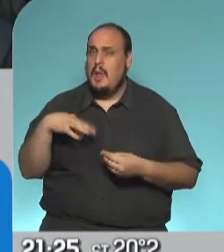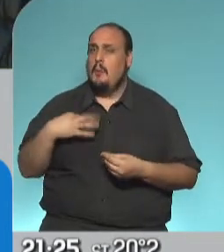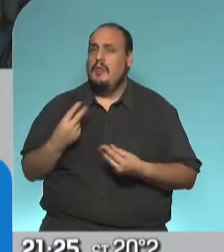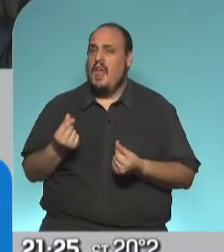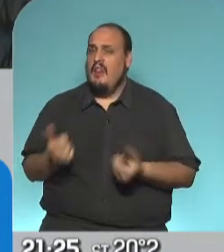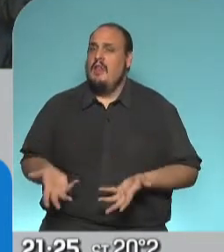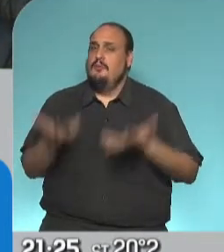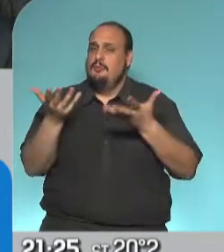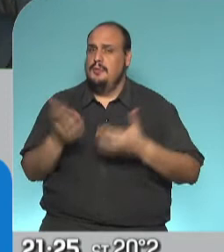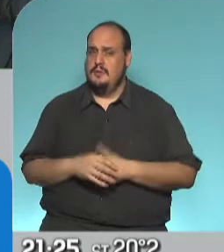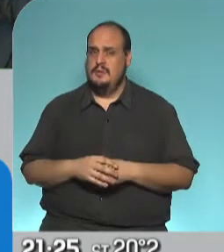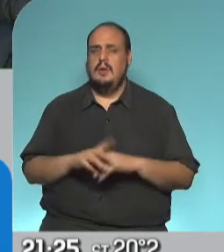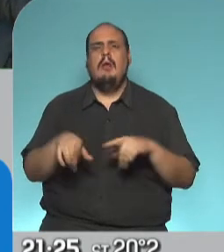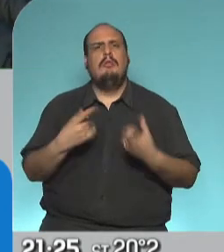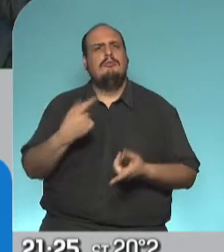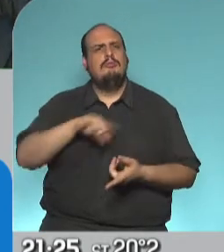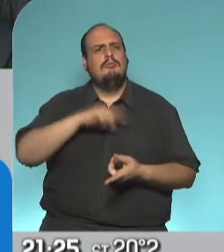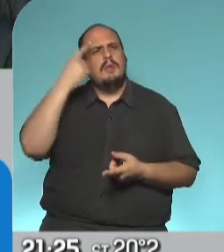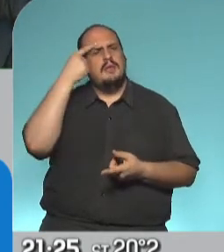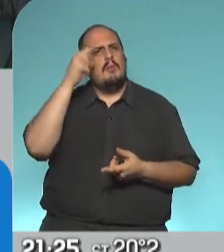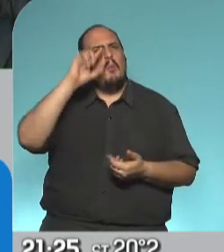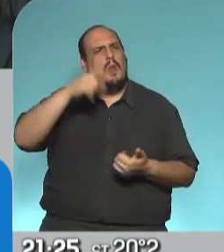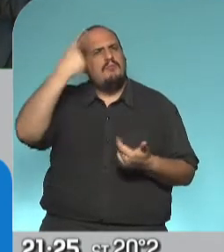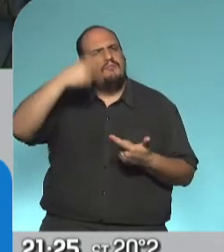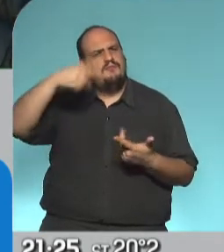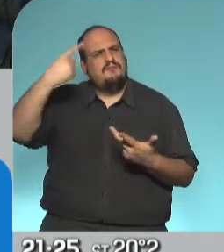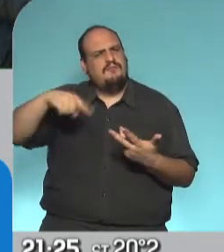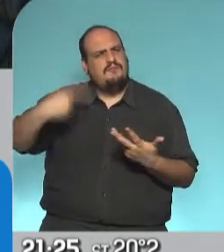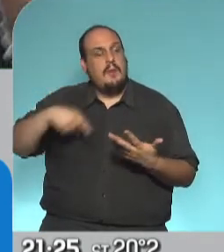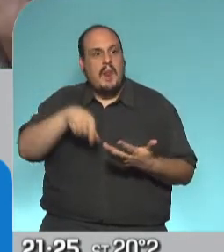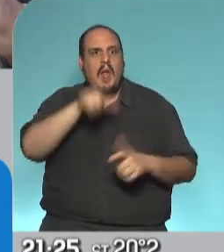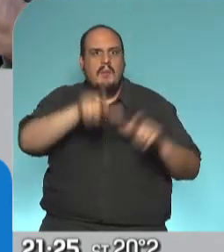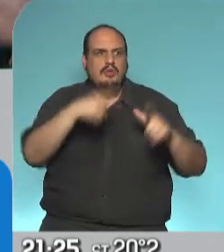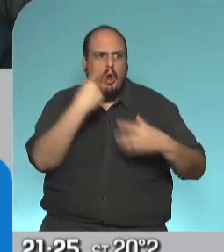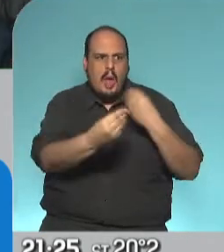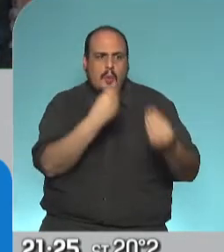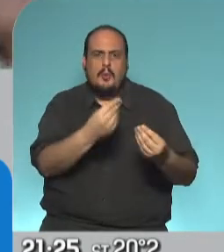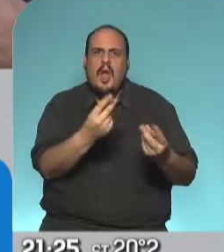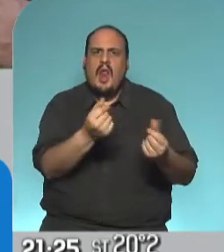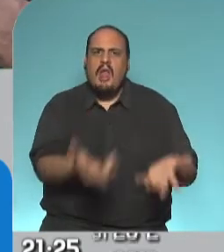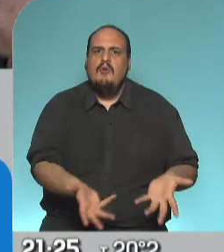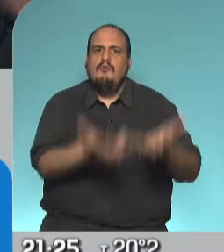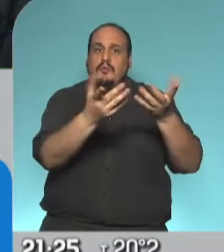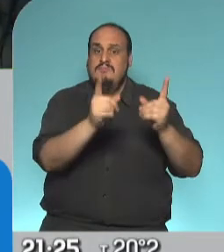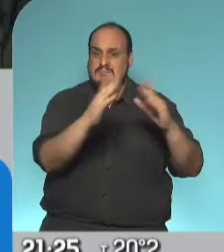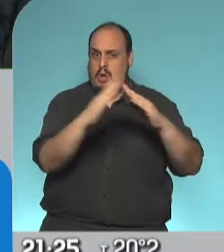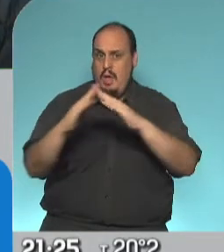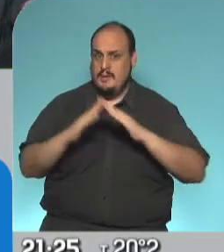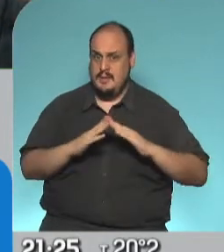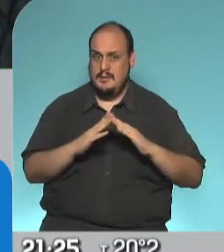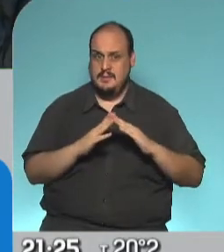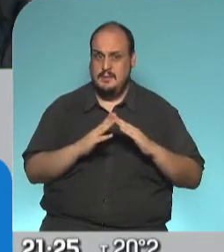Entonces pensamos en todos estos mecanismos que nos permiten mejorar la calidad de vida dentro de una vivienda